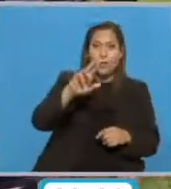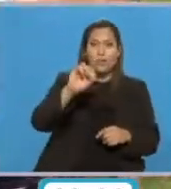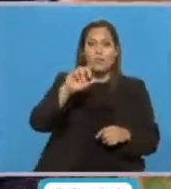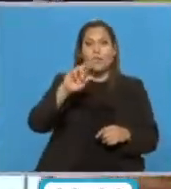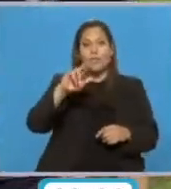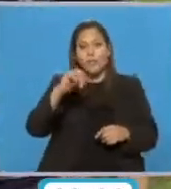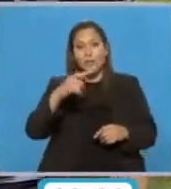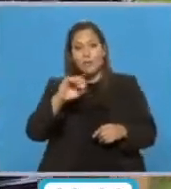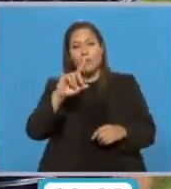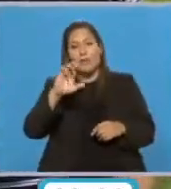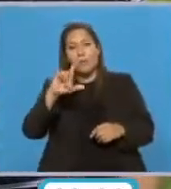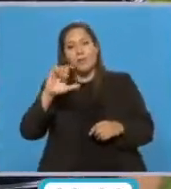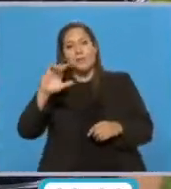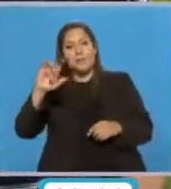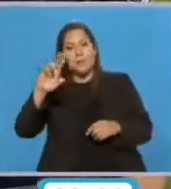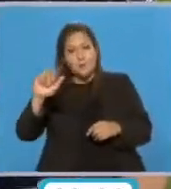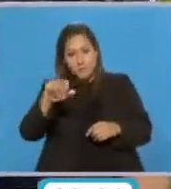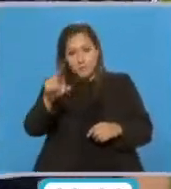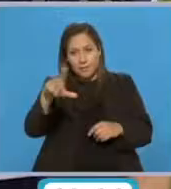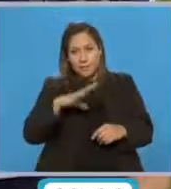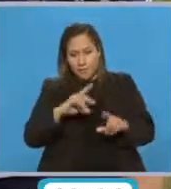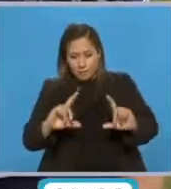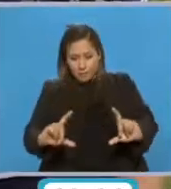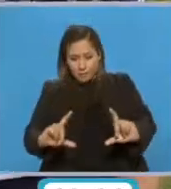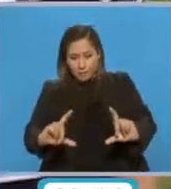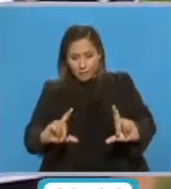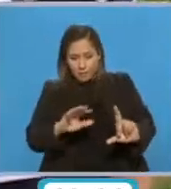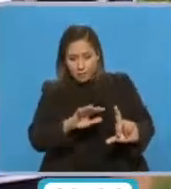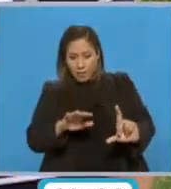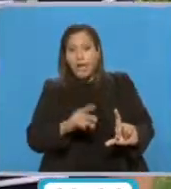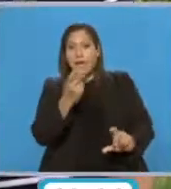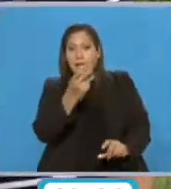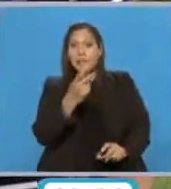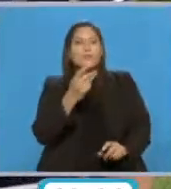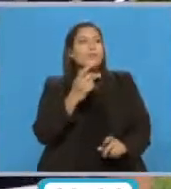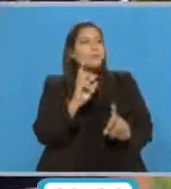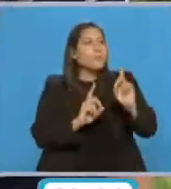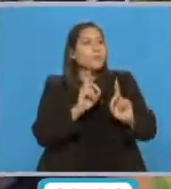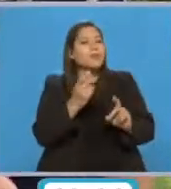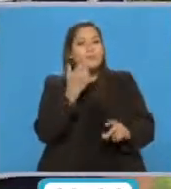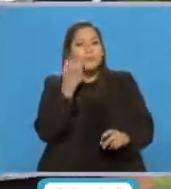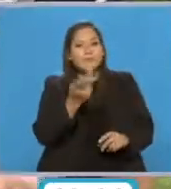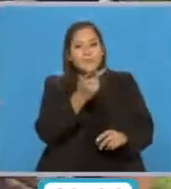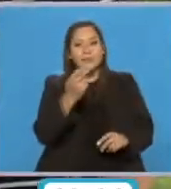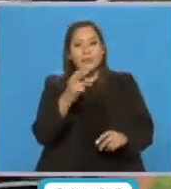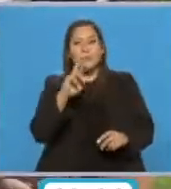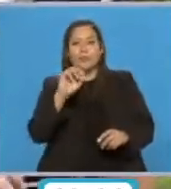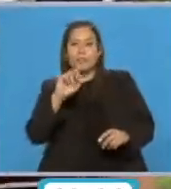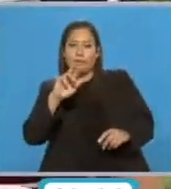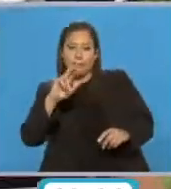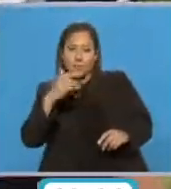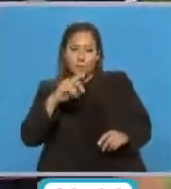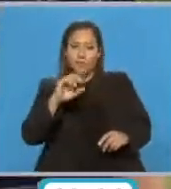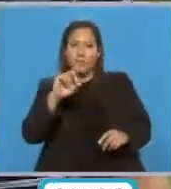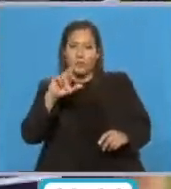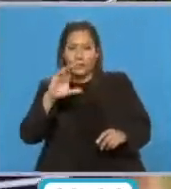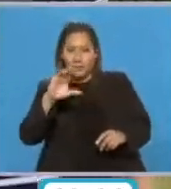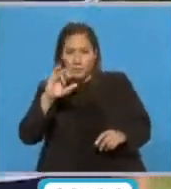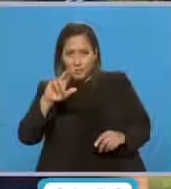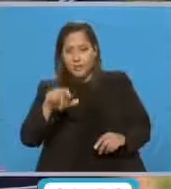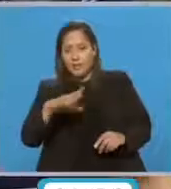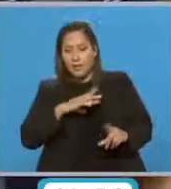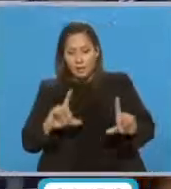de la Sierra. De este lado ahí está la placa. Ah, ya, eso era lo que queríamos preguntar, pero ya... No, sí, se llama Rodrigo de la Sierra y está a un lado una placa